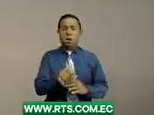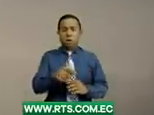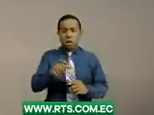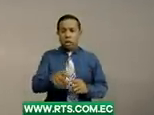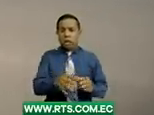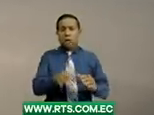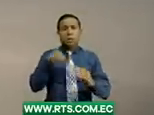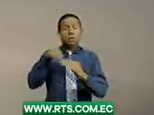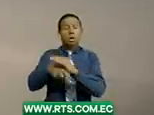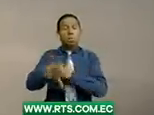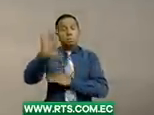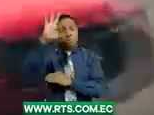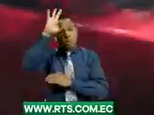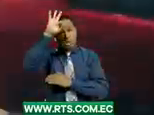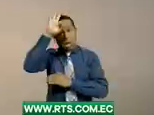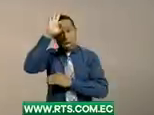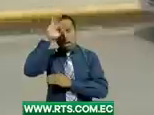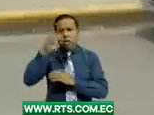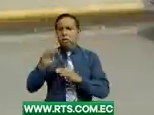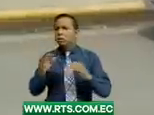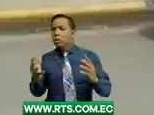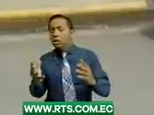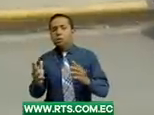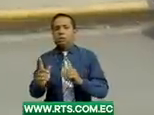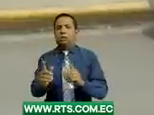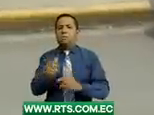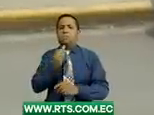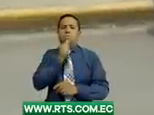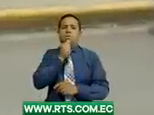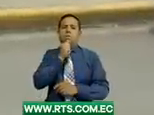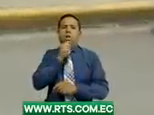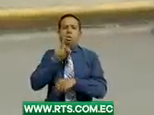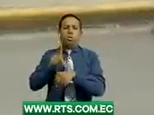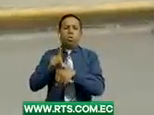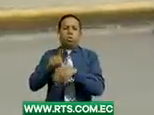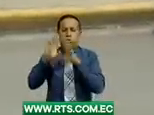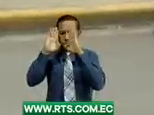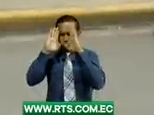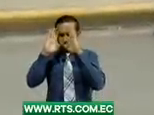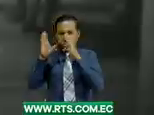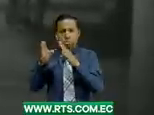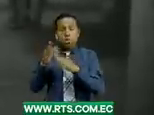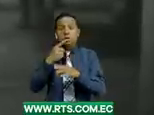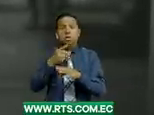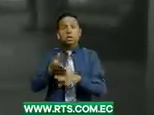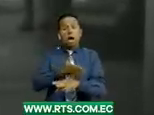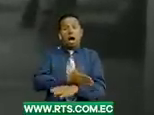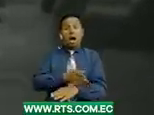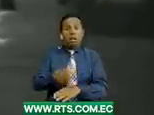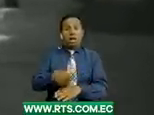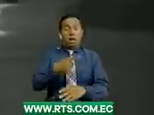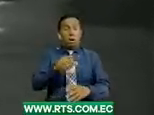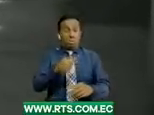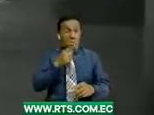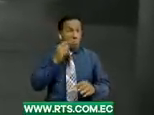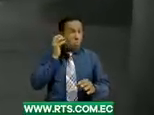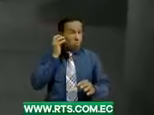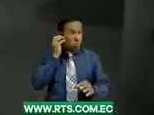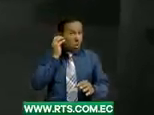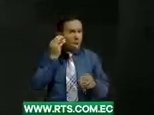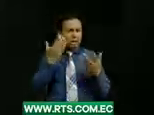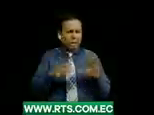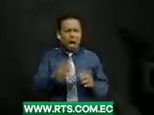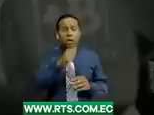Según manifiestan los familiares, aparte de la brutal violación, la mujer habría sido drogada y herida con varios cortes en las